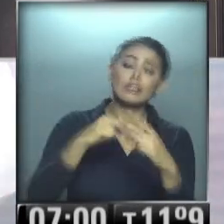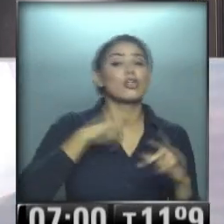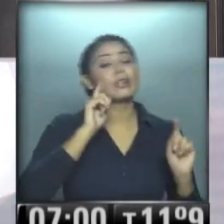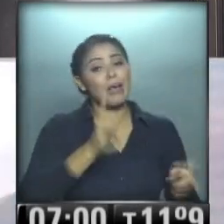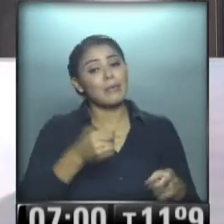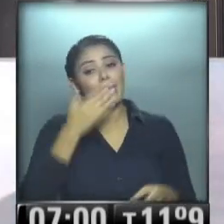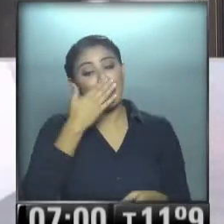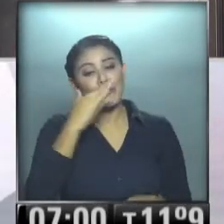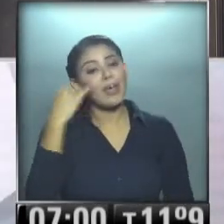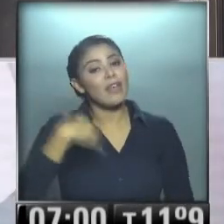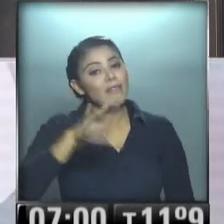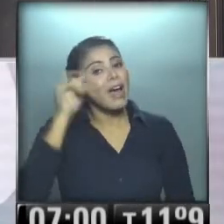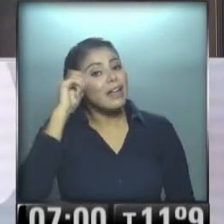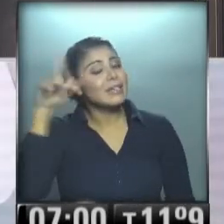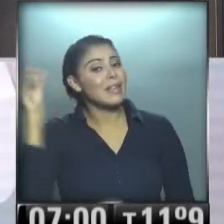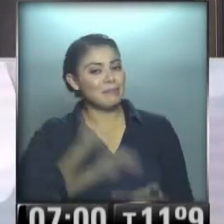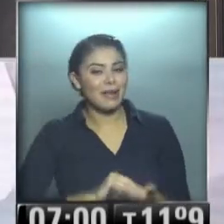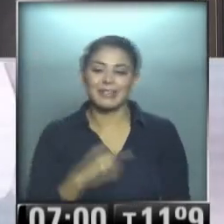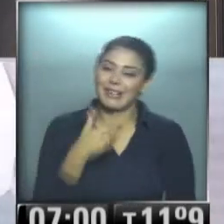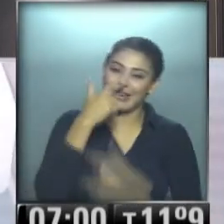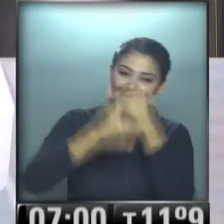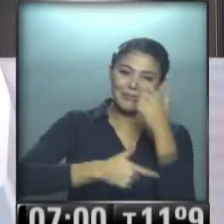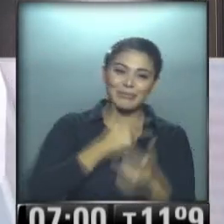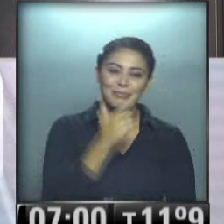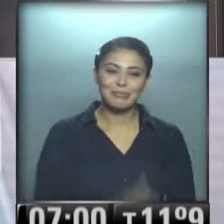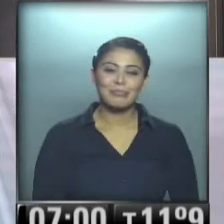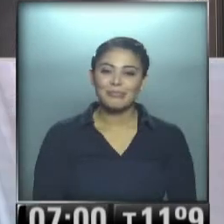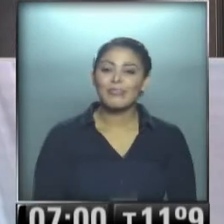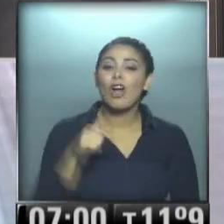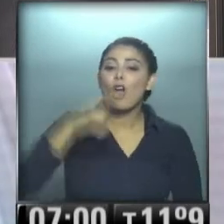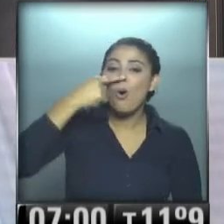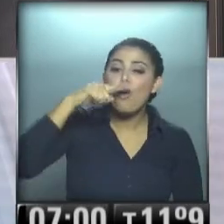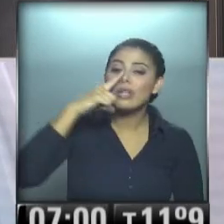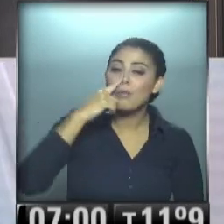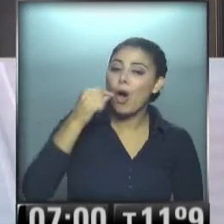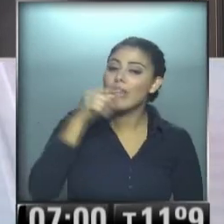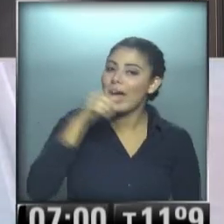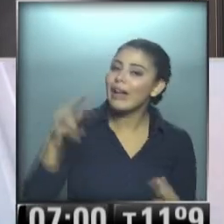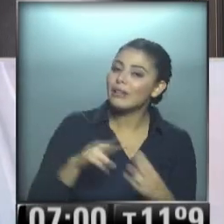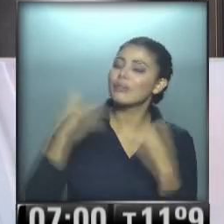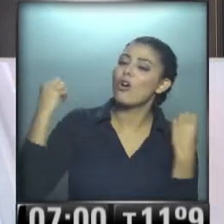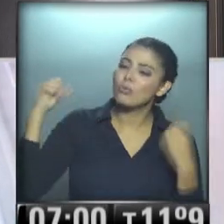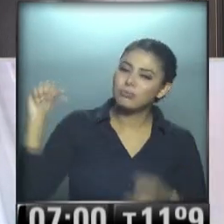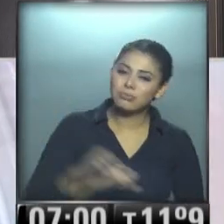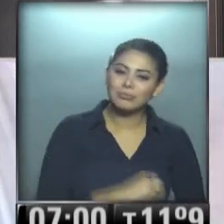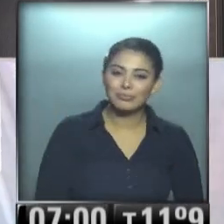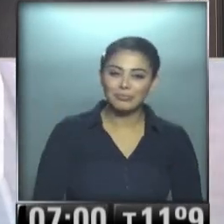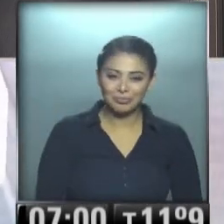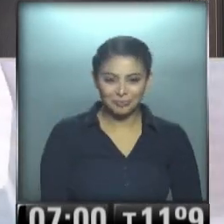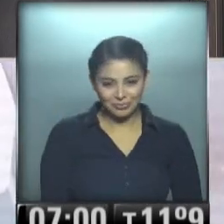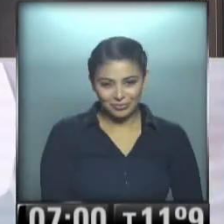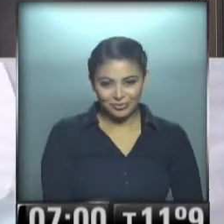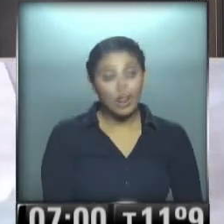vas a tener que seguir extrañando un poquito más. Hoy es el último día que te ves, te está diciendo eso, Cari.